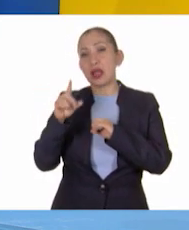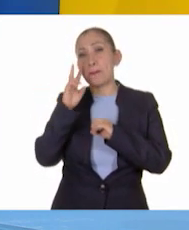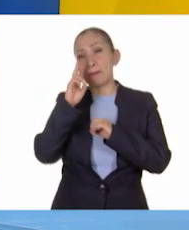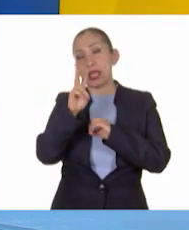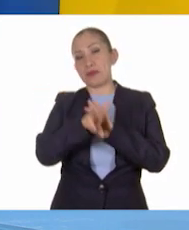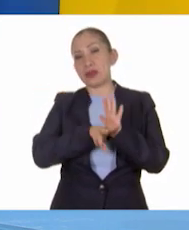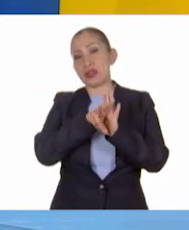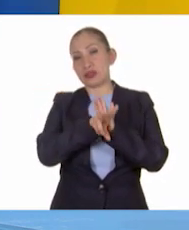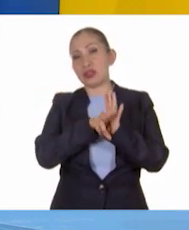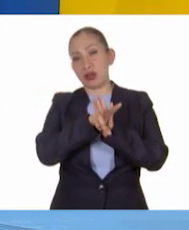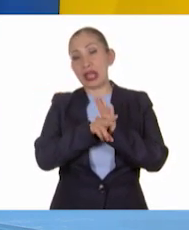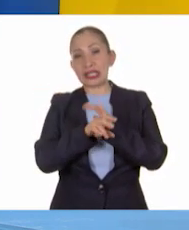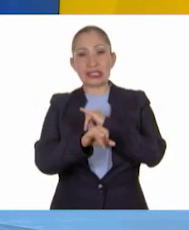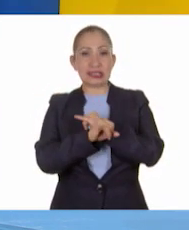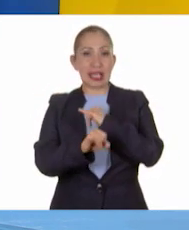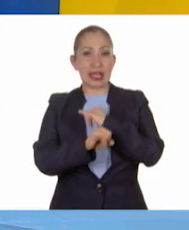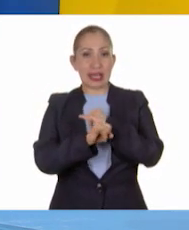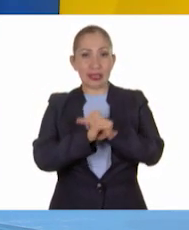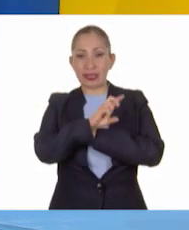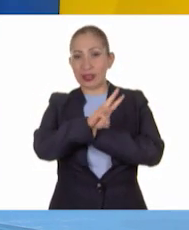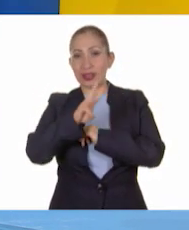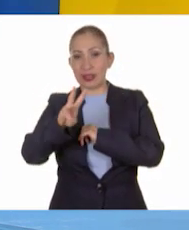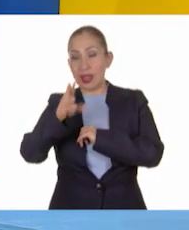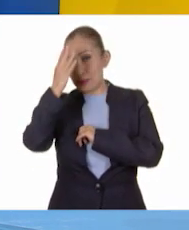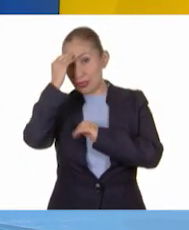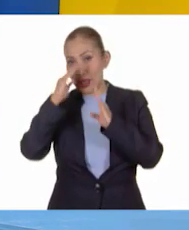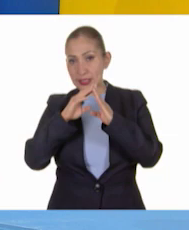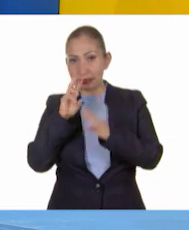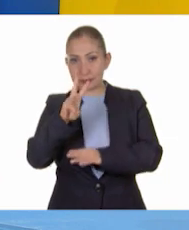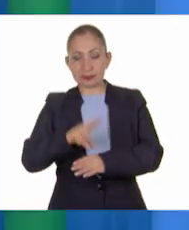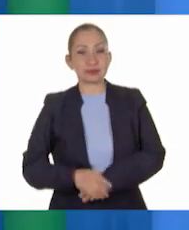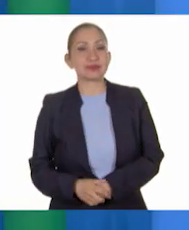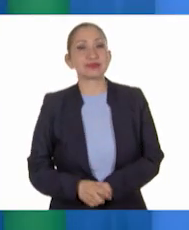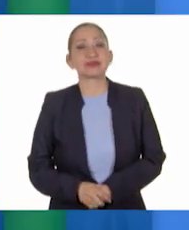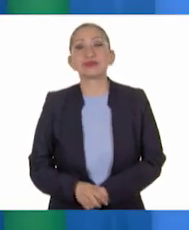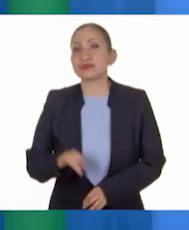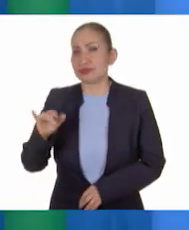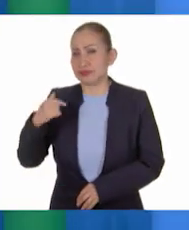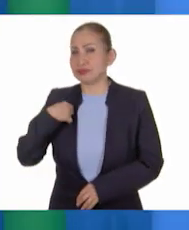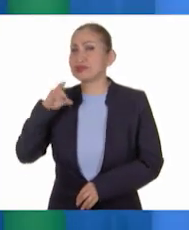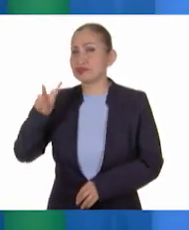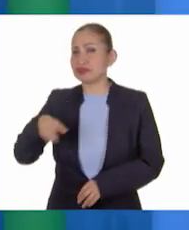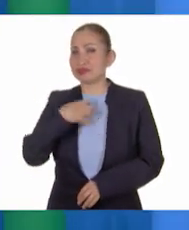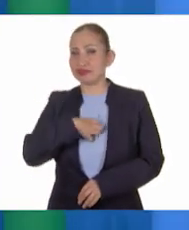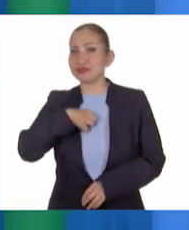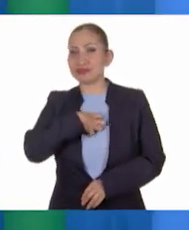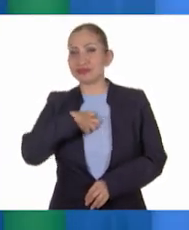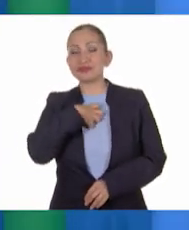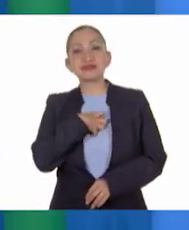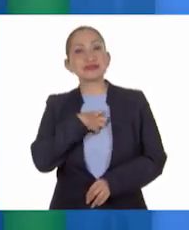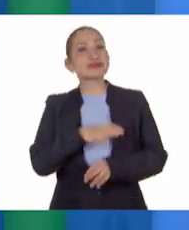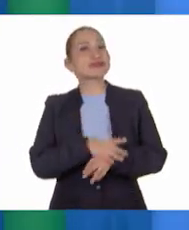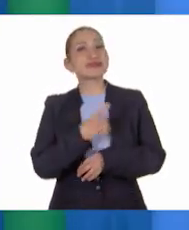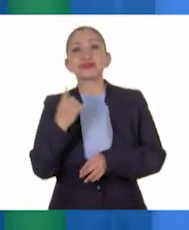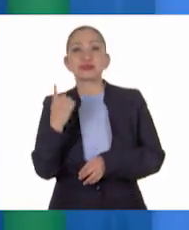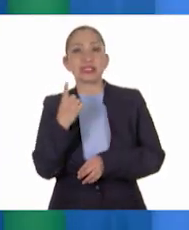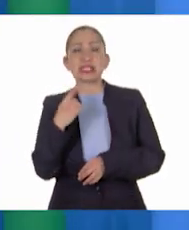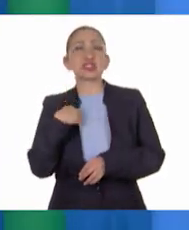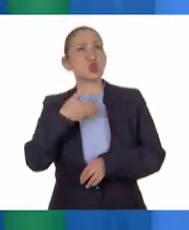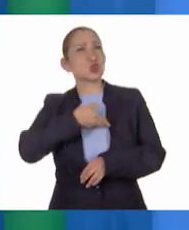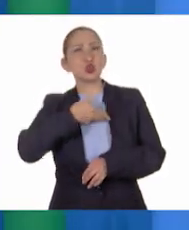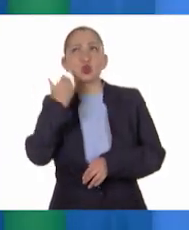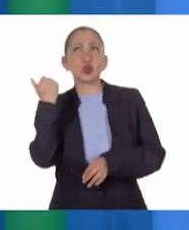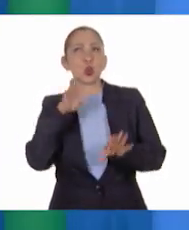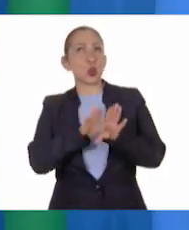los programas en el portal de Aprende en Casa 3. Así es, y yo estoy muy contenta porque, aunque no sé muy